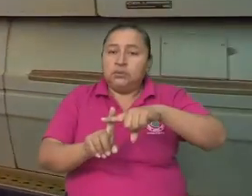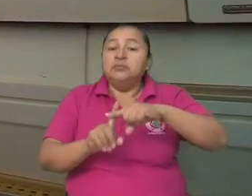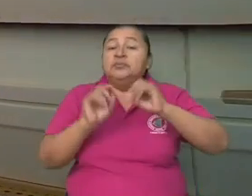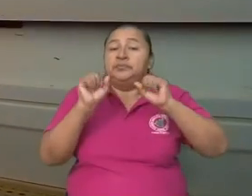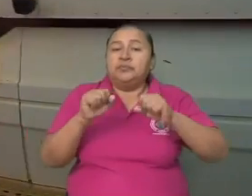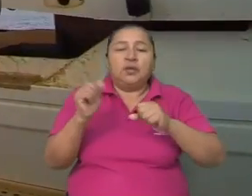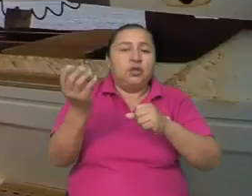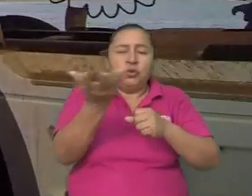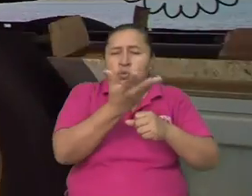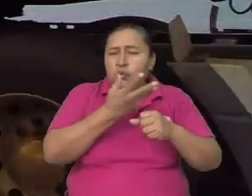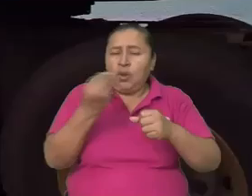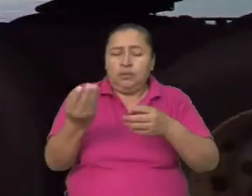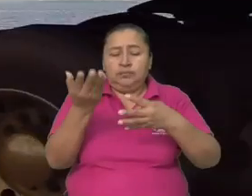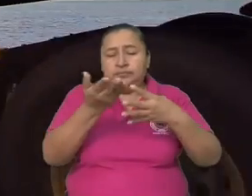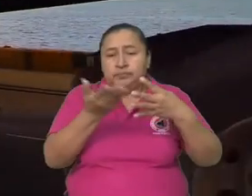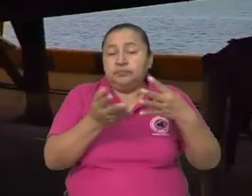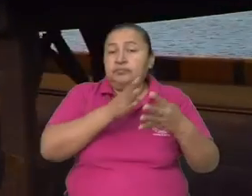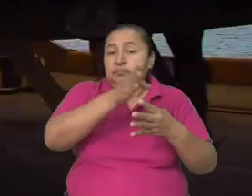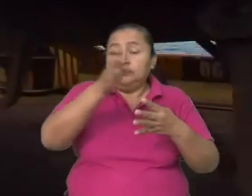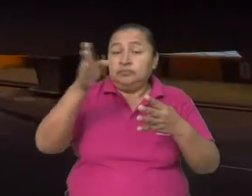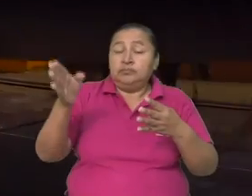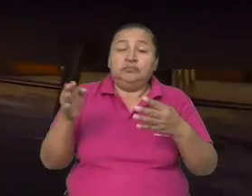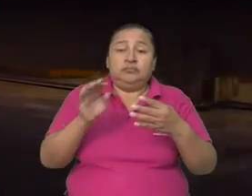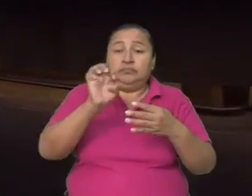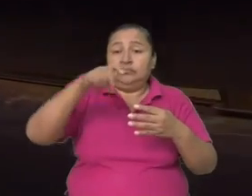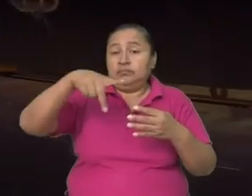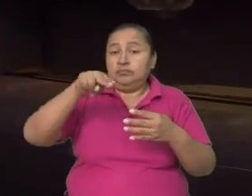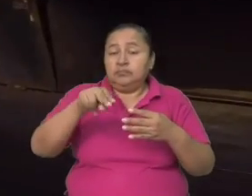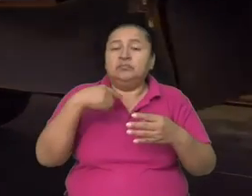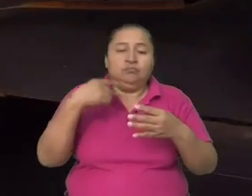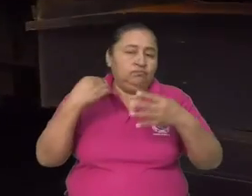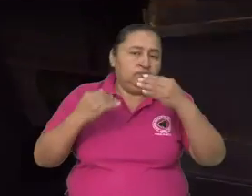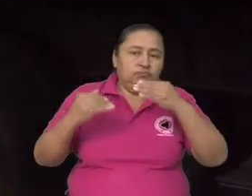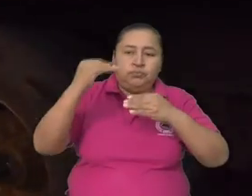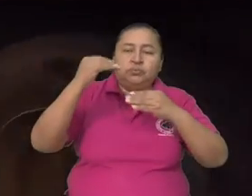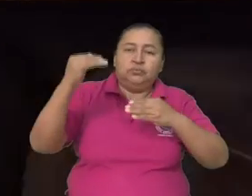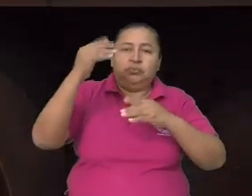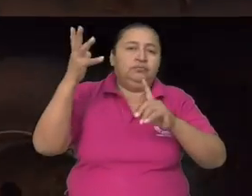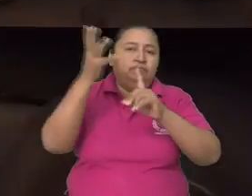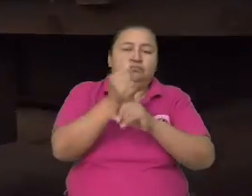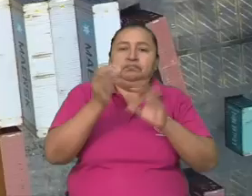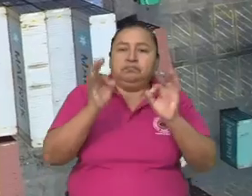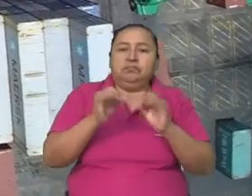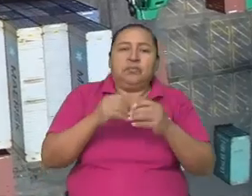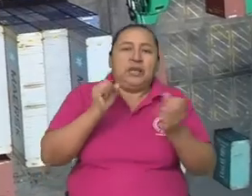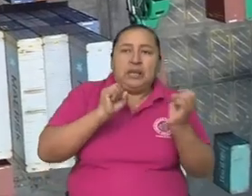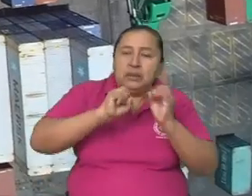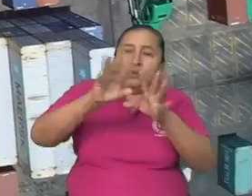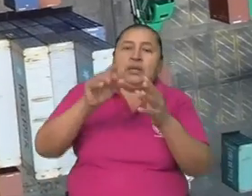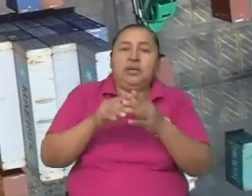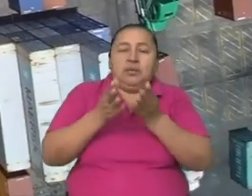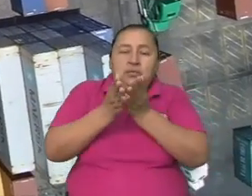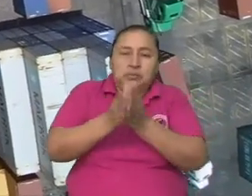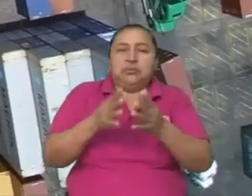los componentes de la gestión de la empresa de puertos sobrecumplimos en todo, en la carga, en los